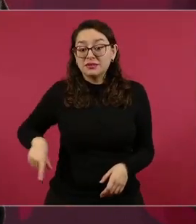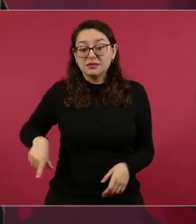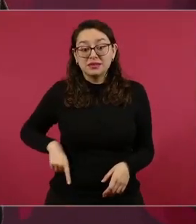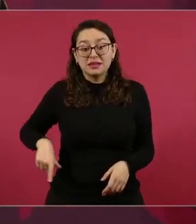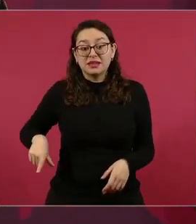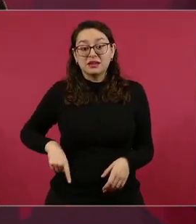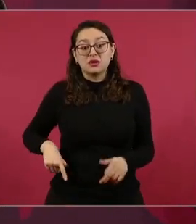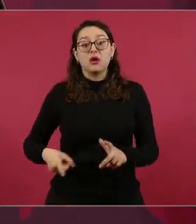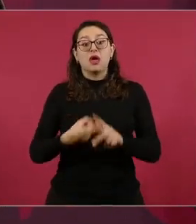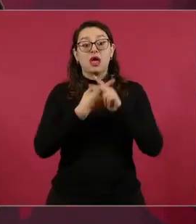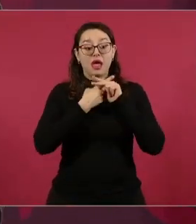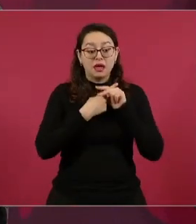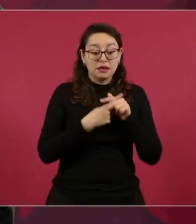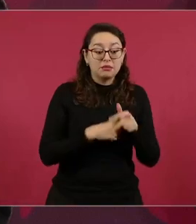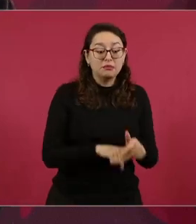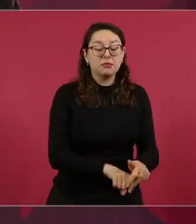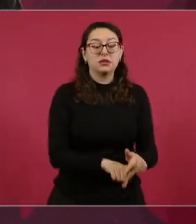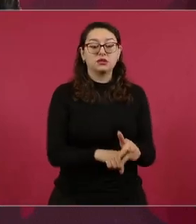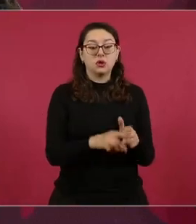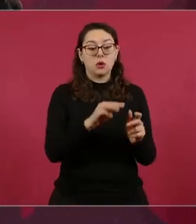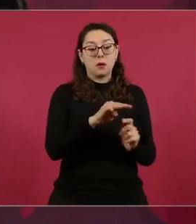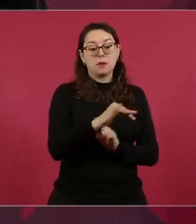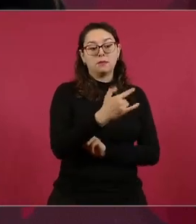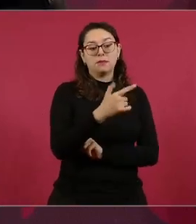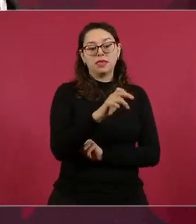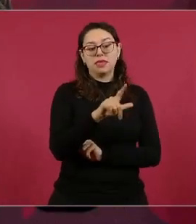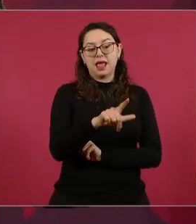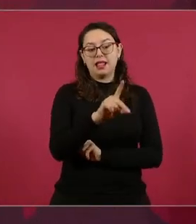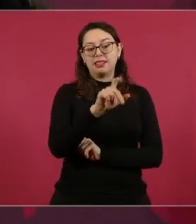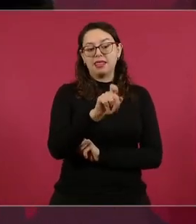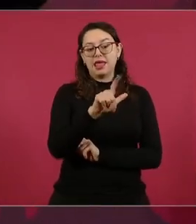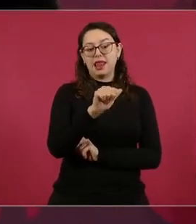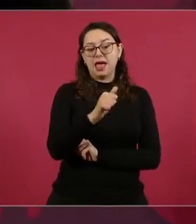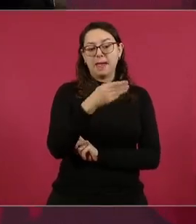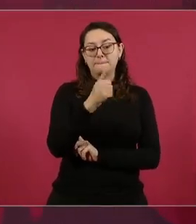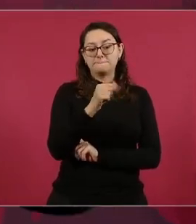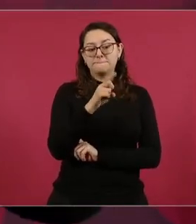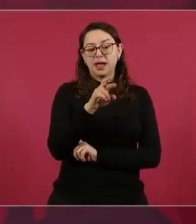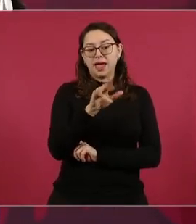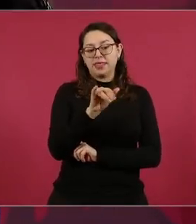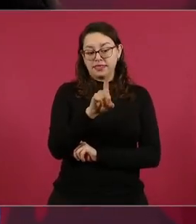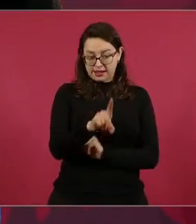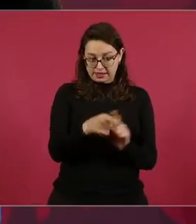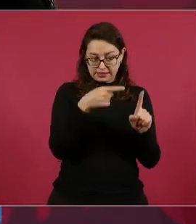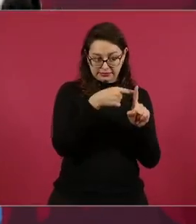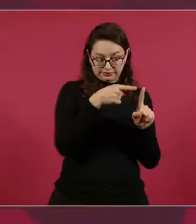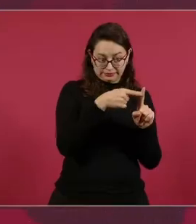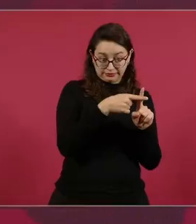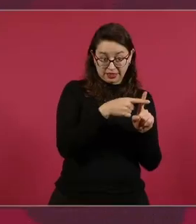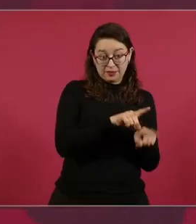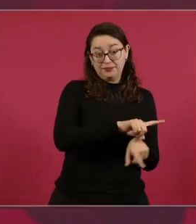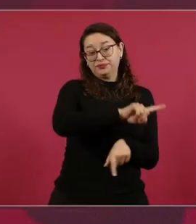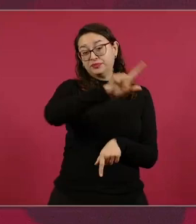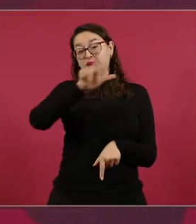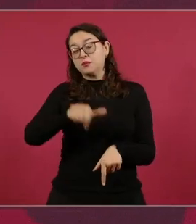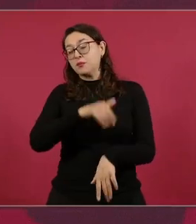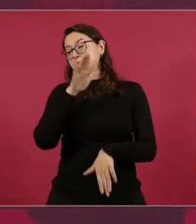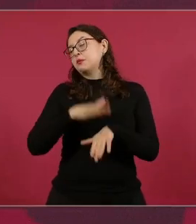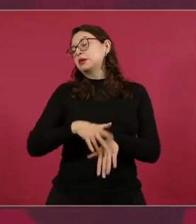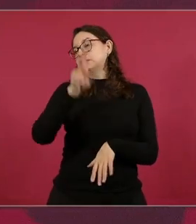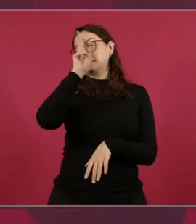el gobierno de Miguel de la Madrid, pero se intensificó ese remate con Salinas de Gortari.